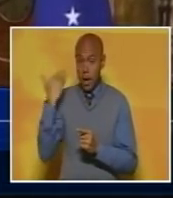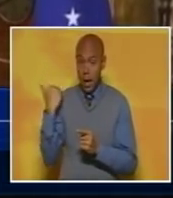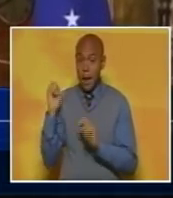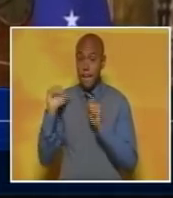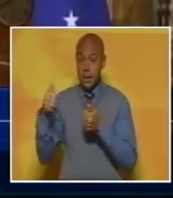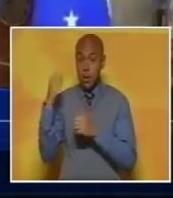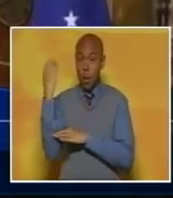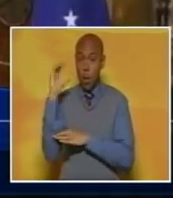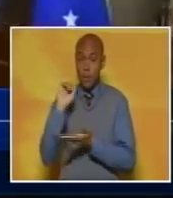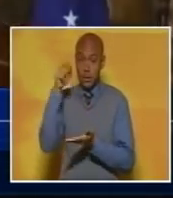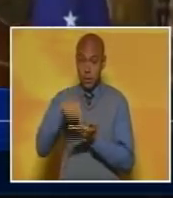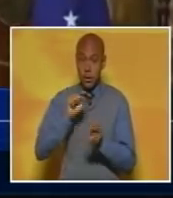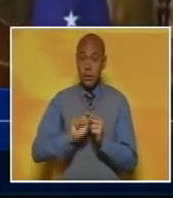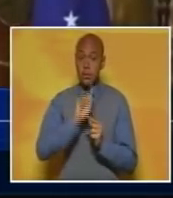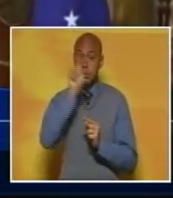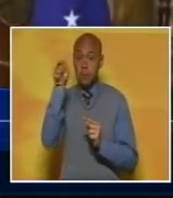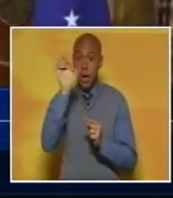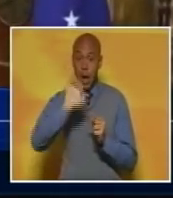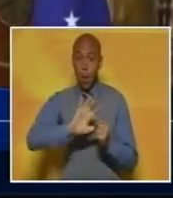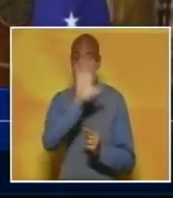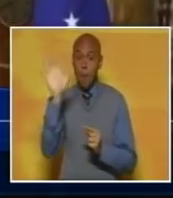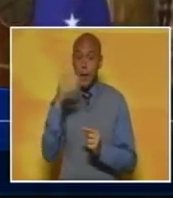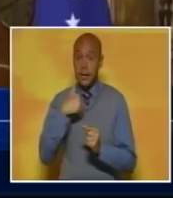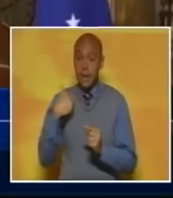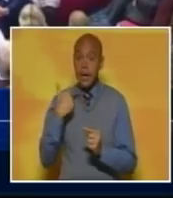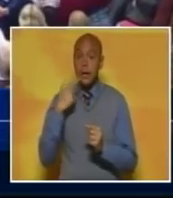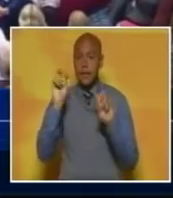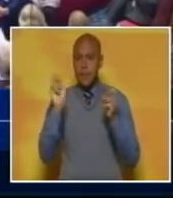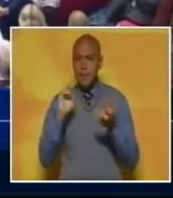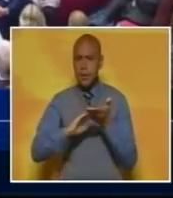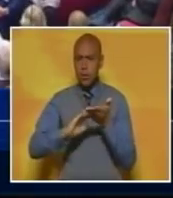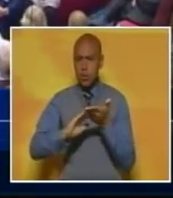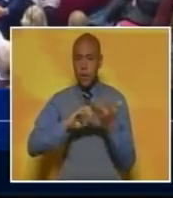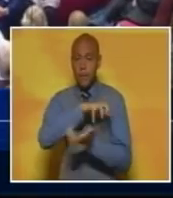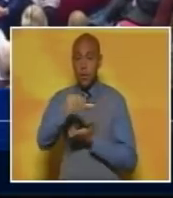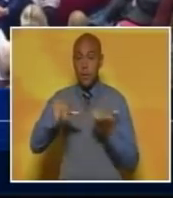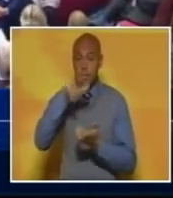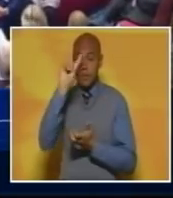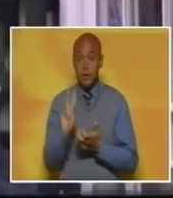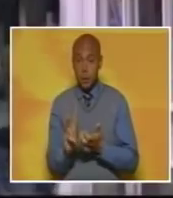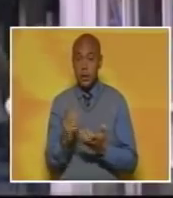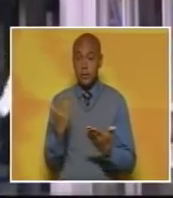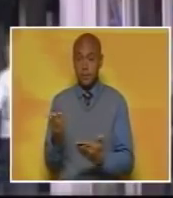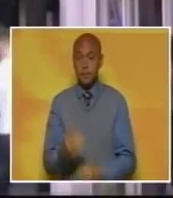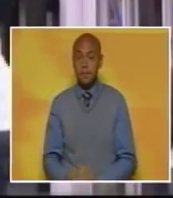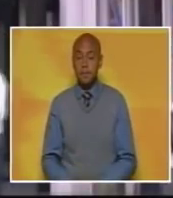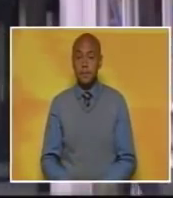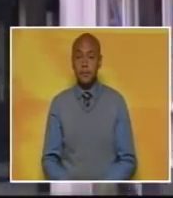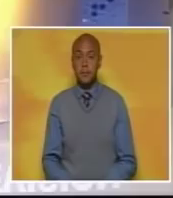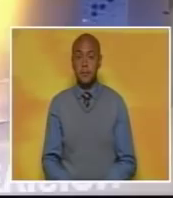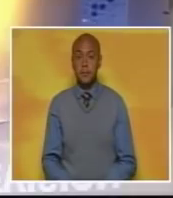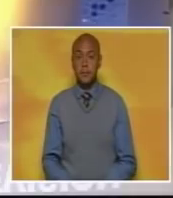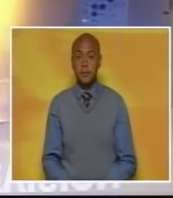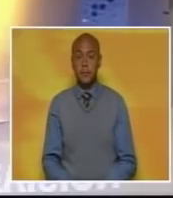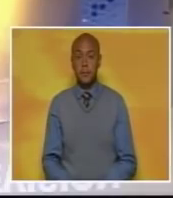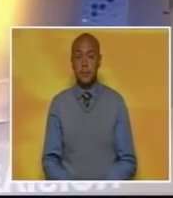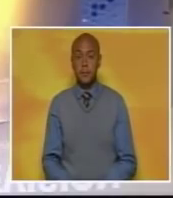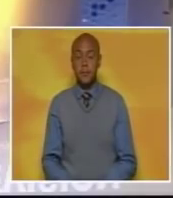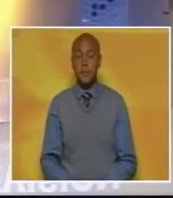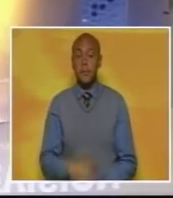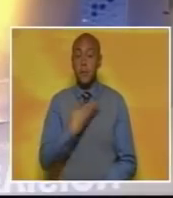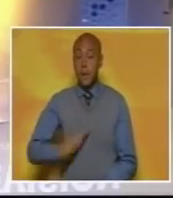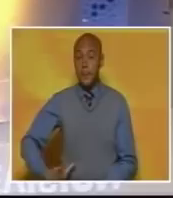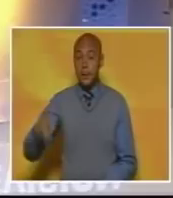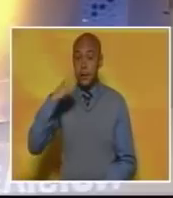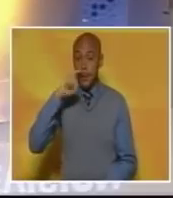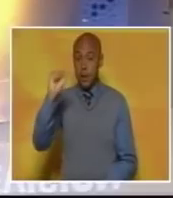continente europeo, en la que tiene previsto abordar la situación política y social que actualmente atraviesa Venezuela. El presidente de